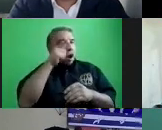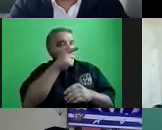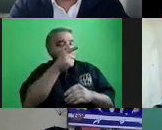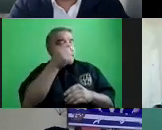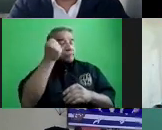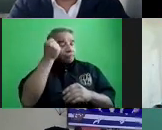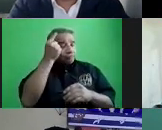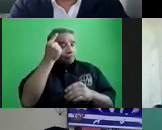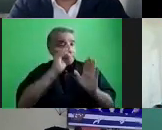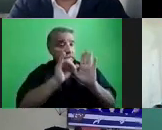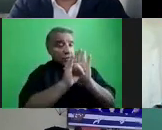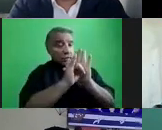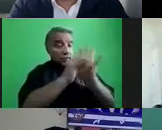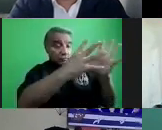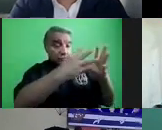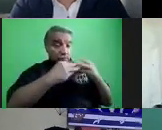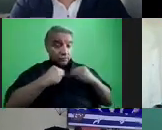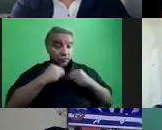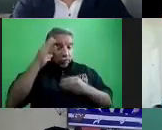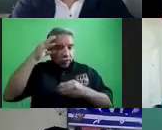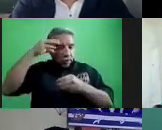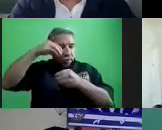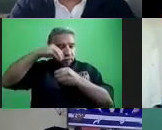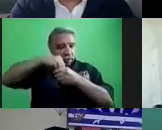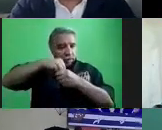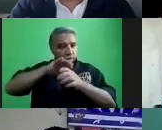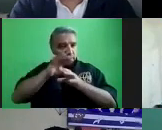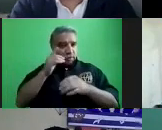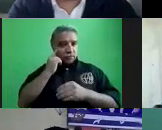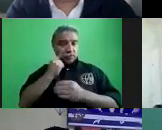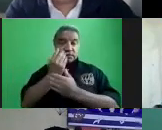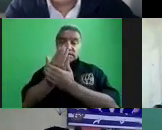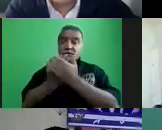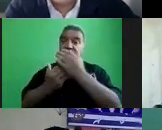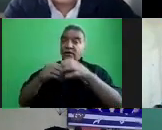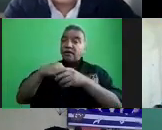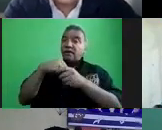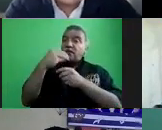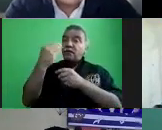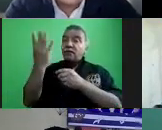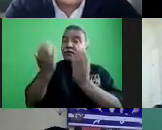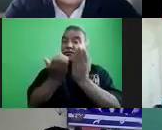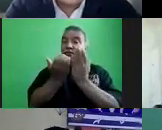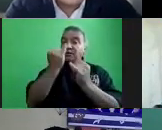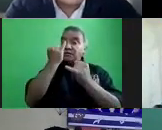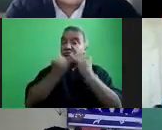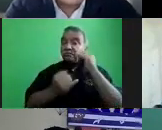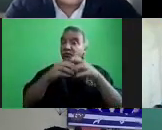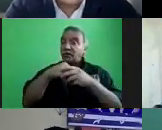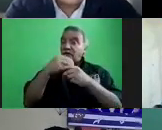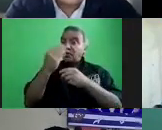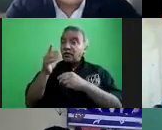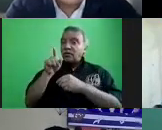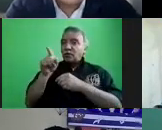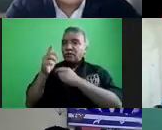que ninguno perdió, dice que todos estaban aprendiendo muy bien, que todos aceptaron el reto, que aprendieron muy